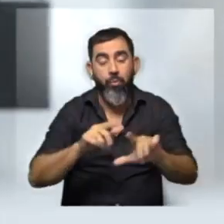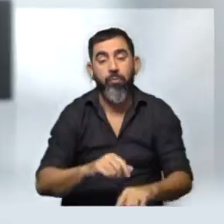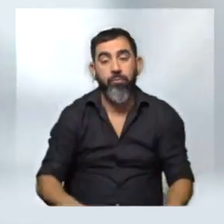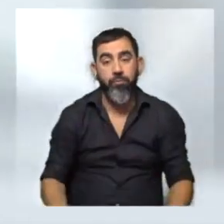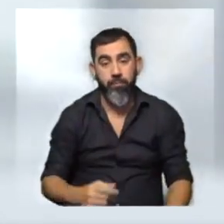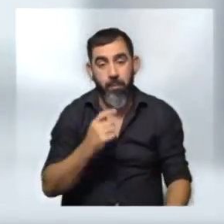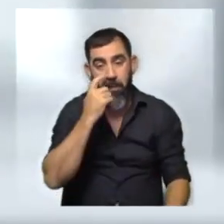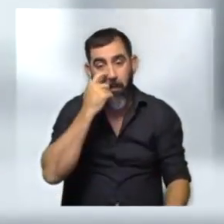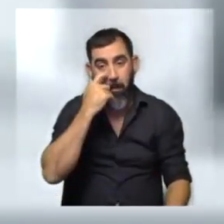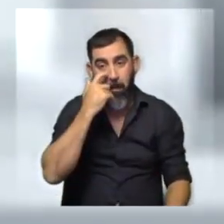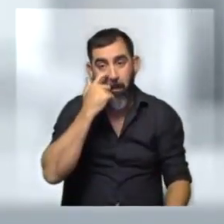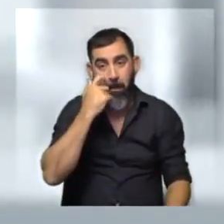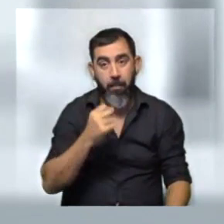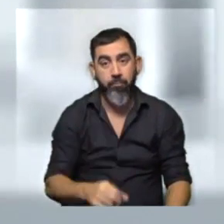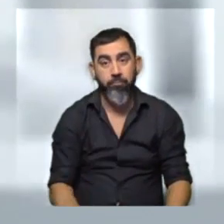lugares.